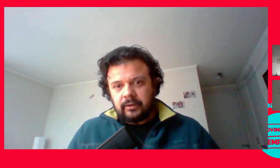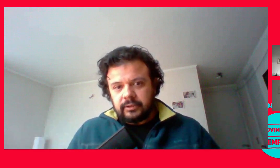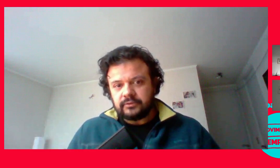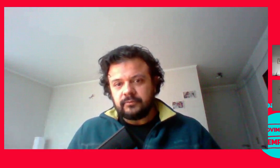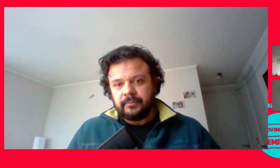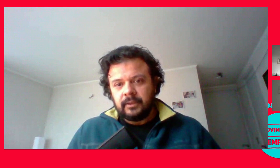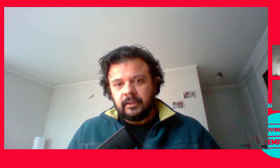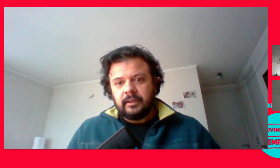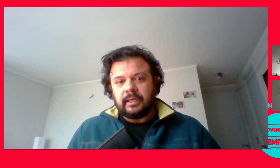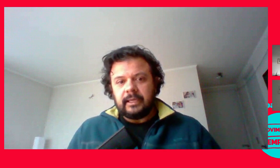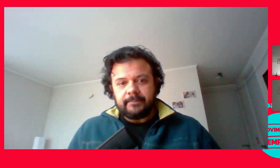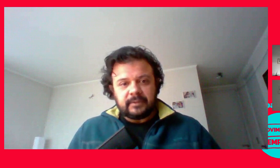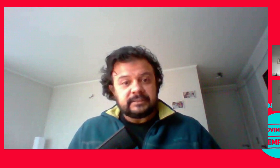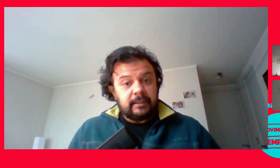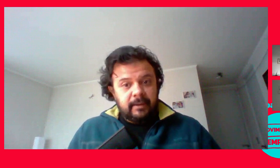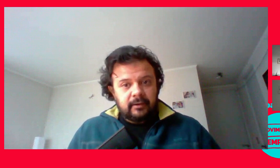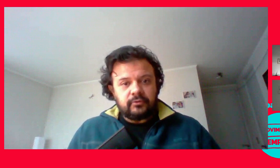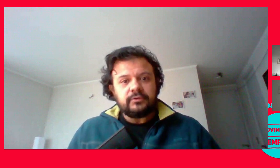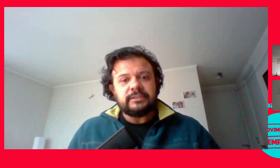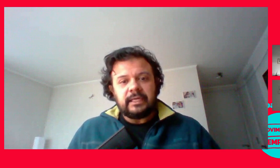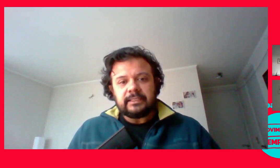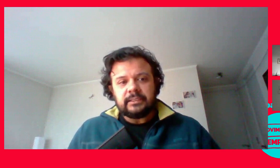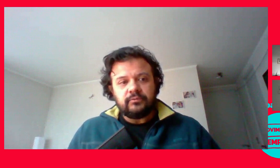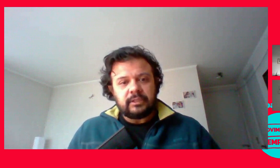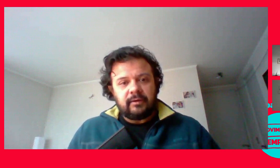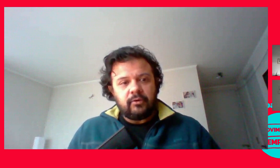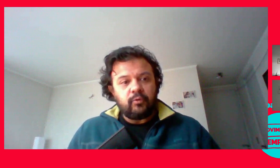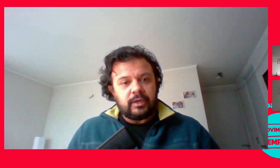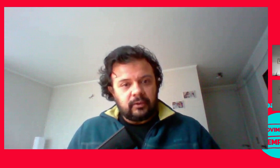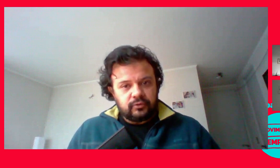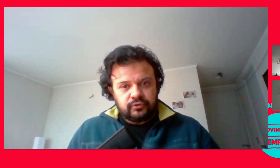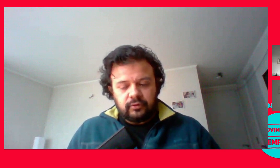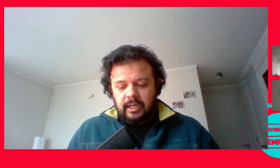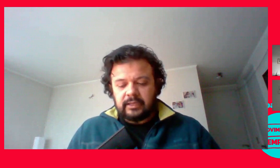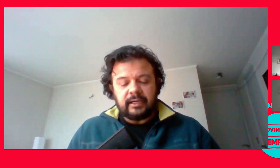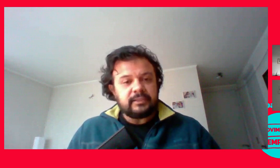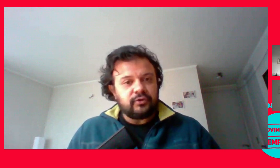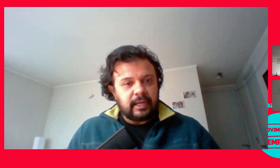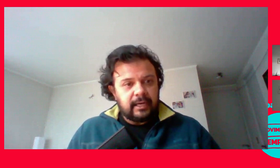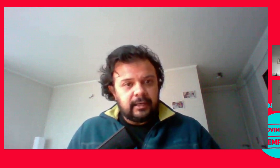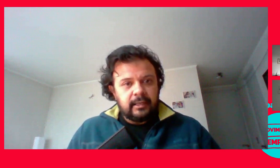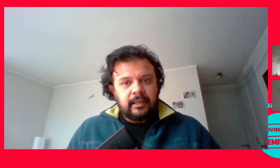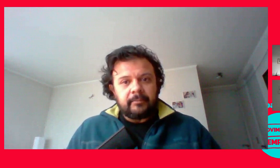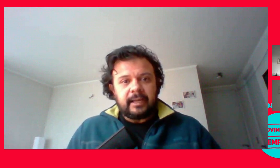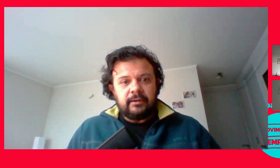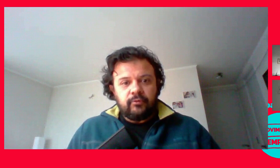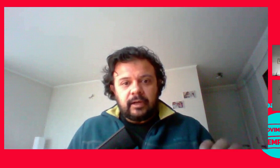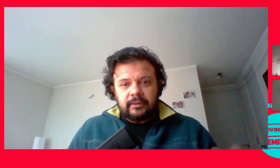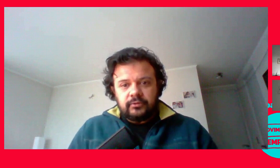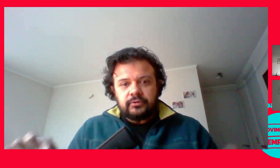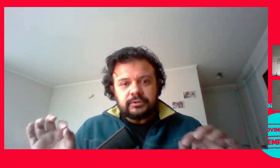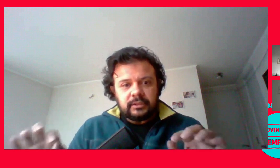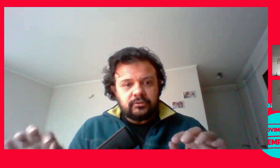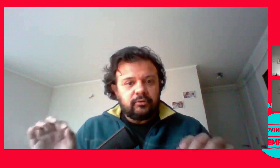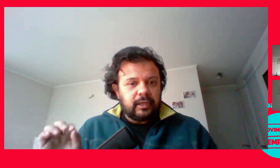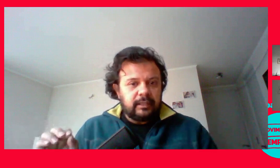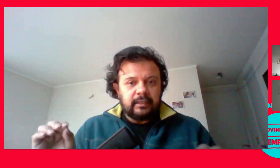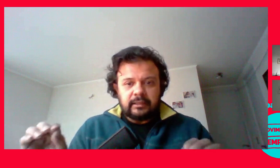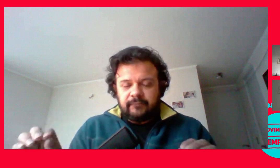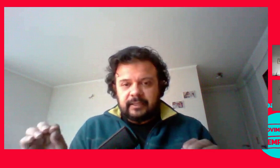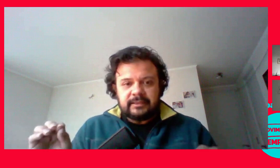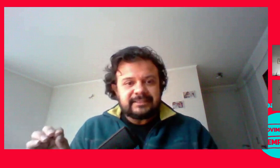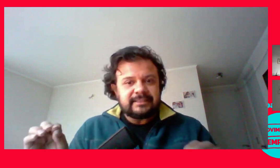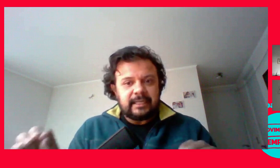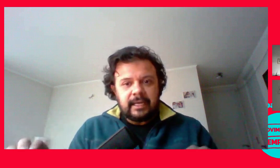tener cautela con eso. Sin embargo, sí hay que hacer un trabajo cuidadoso a nivel nacional para ir buscando, ¿cierto?,